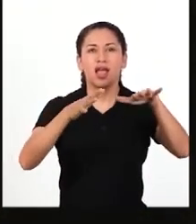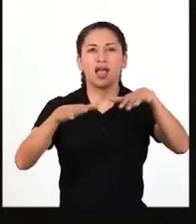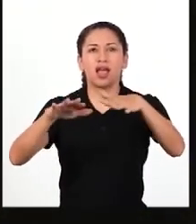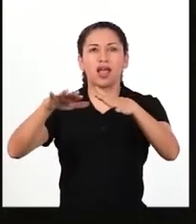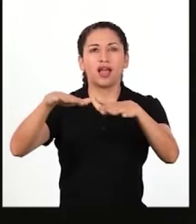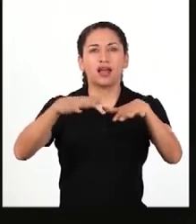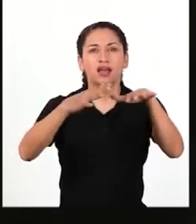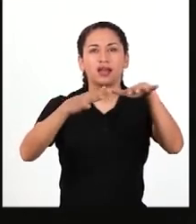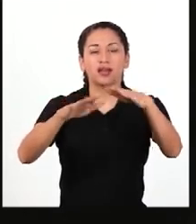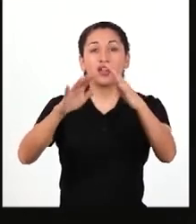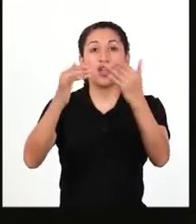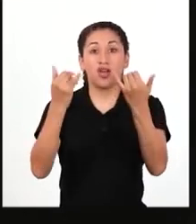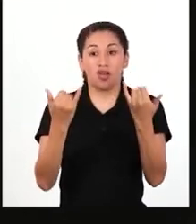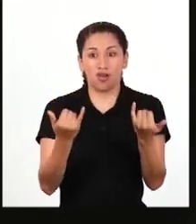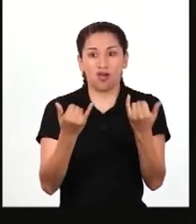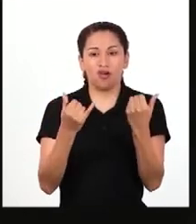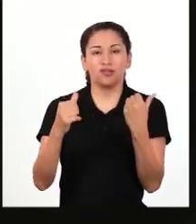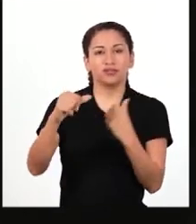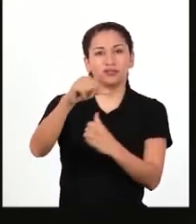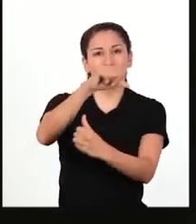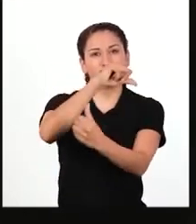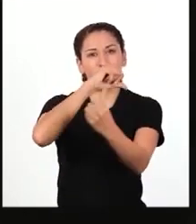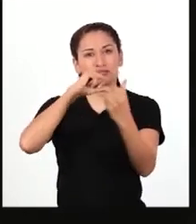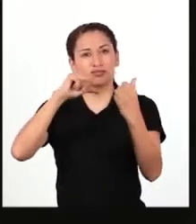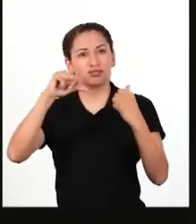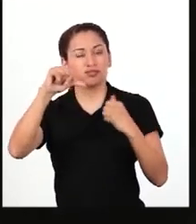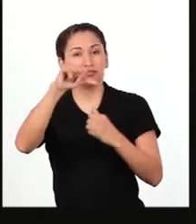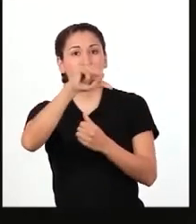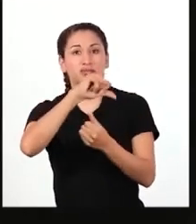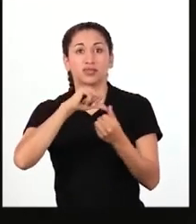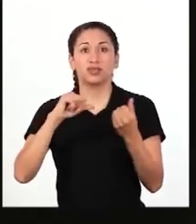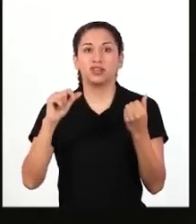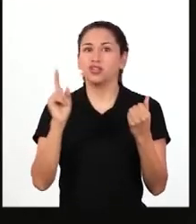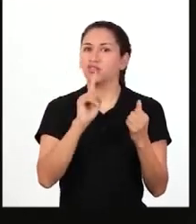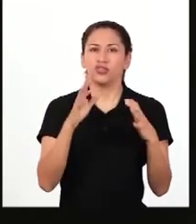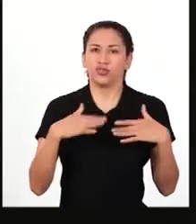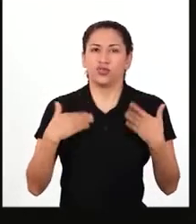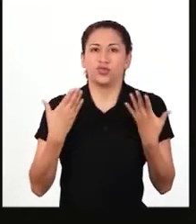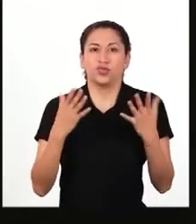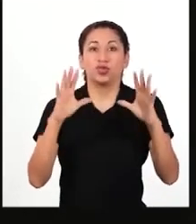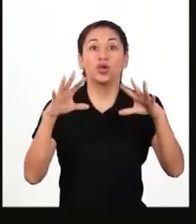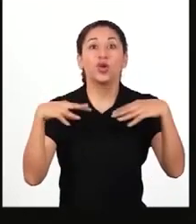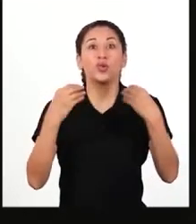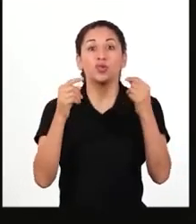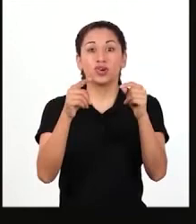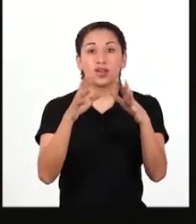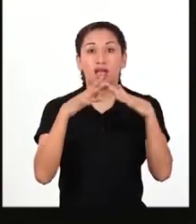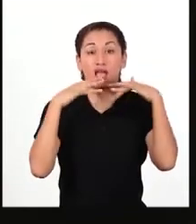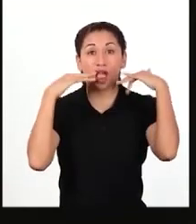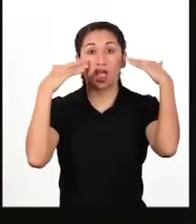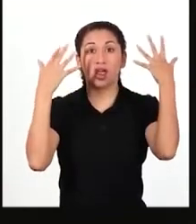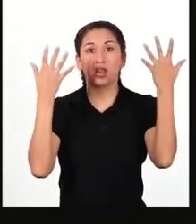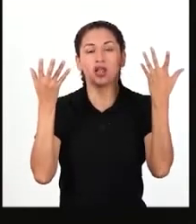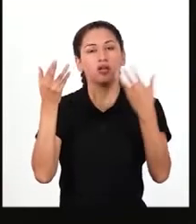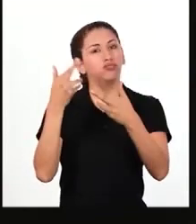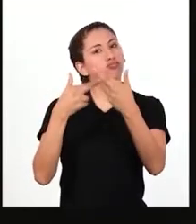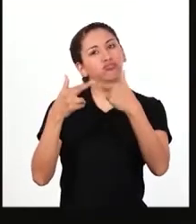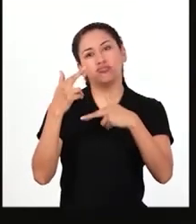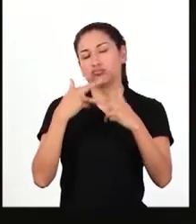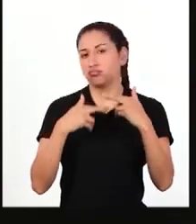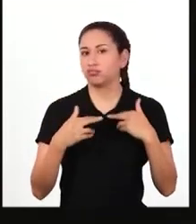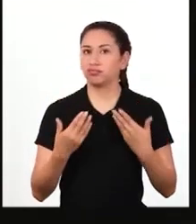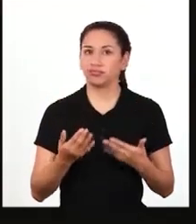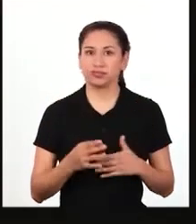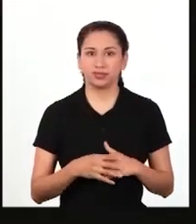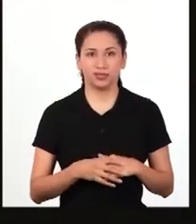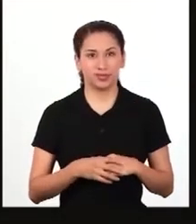alado. Hoy seguir la comparsa nadie se atreve porque aquella alegría no ha